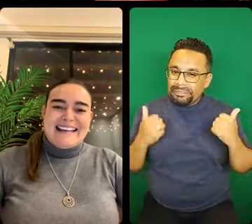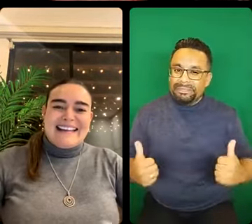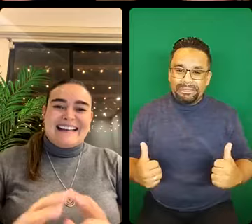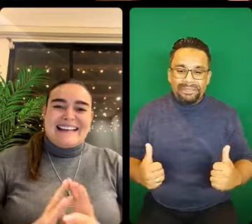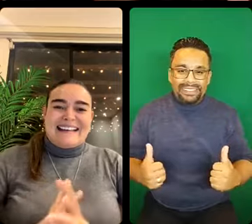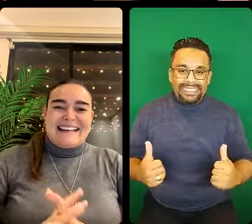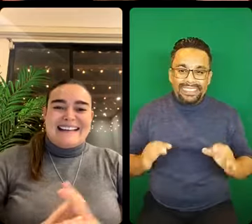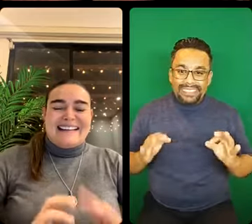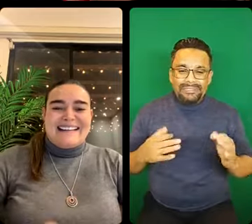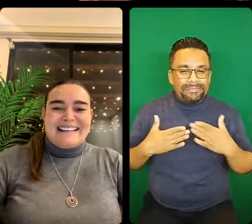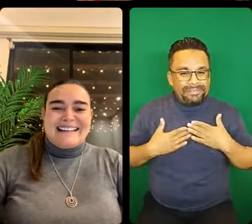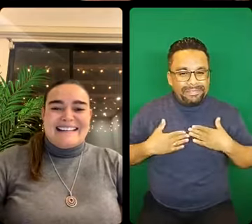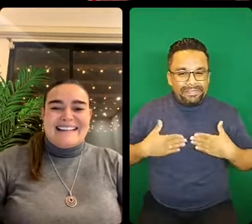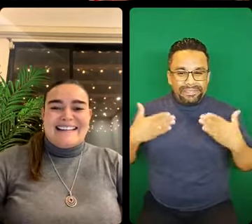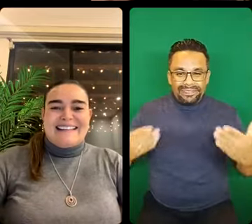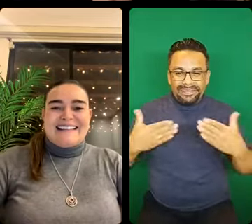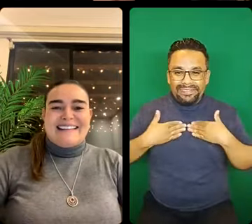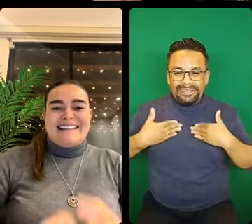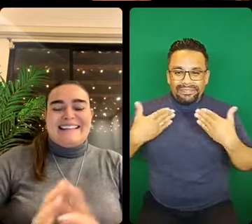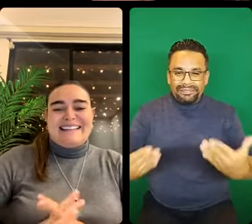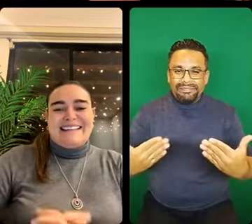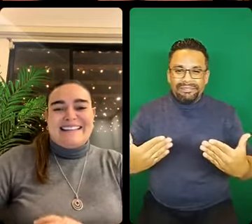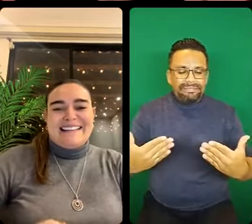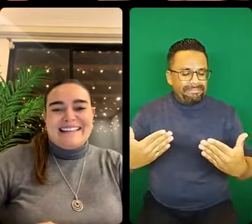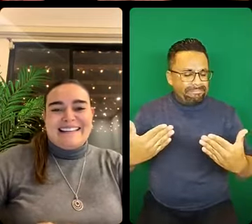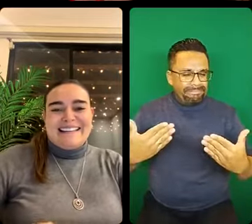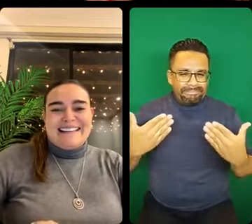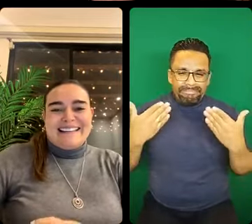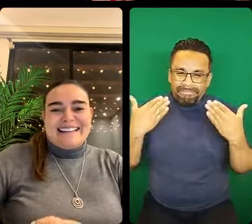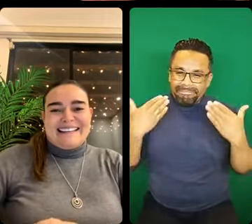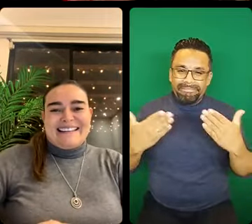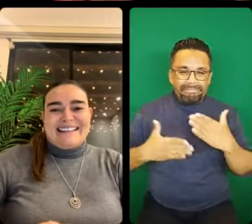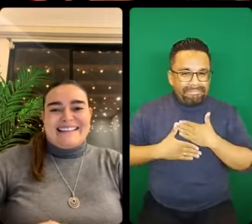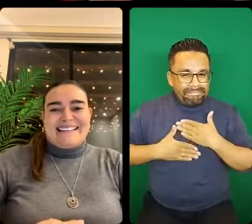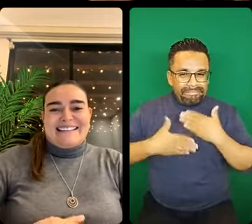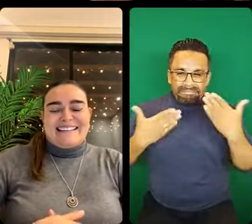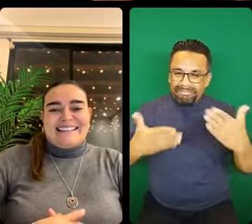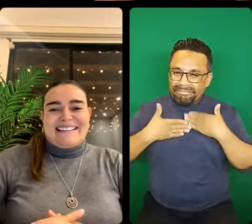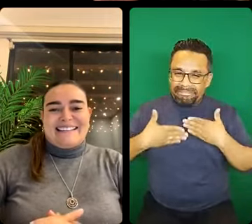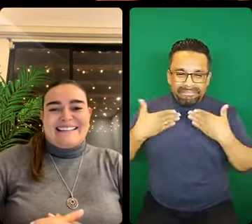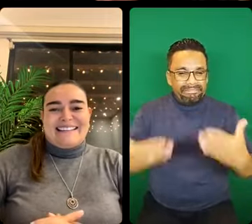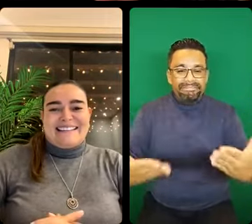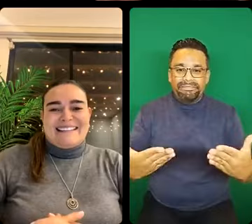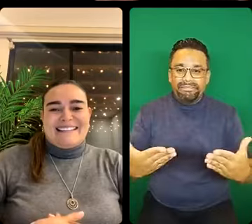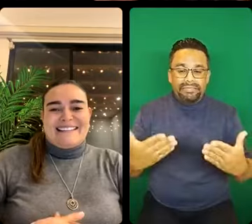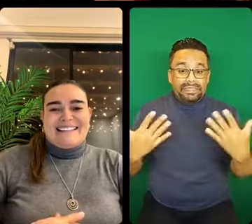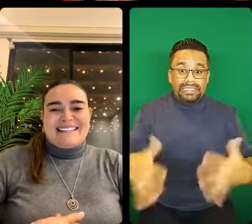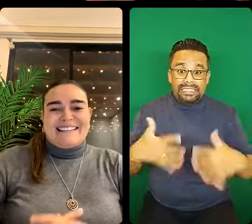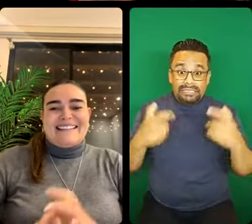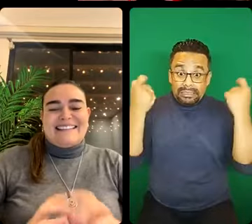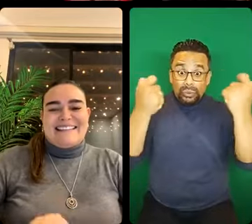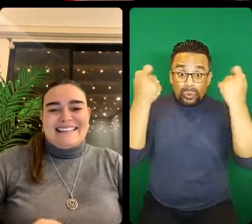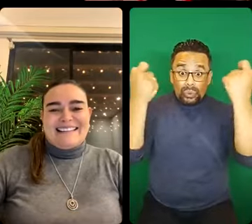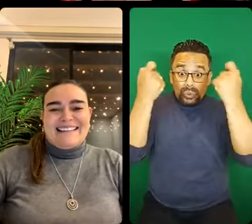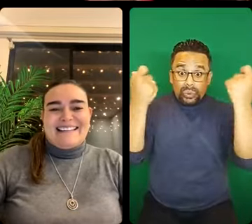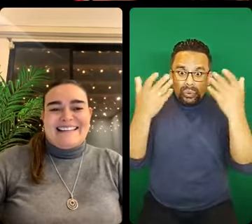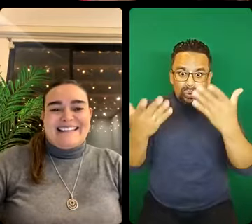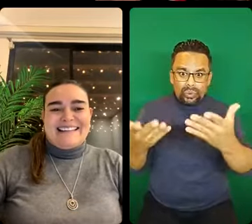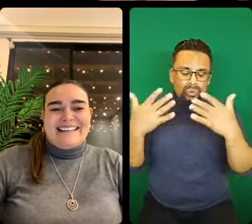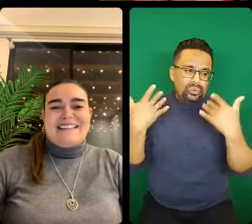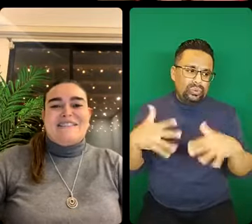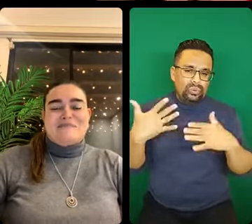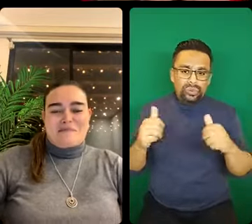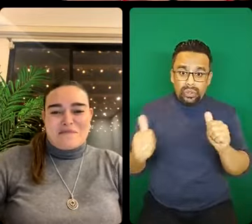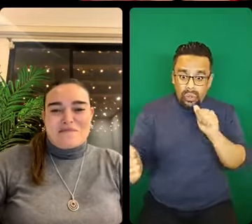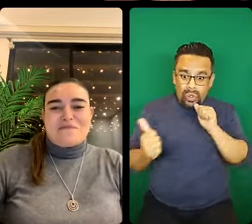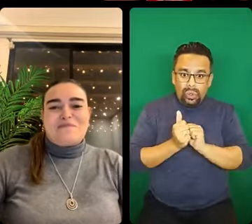los felicito, se merecen toda la felicitación del mundo, qué gran campaña hicieron, hicieron conjunto con nosotros,